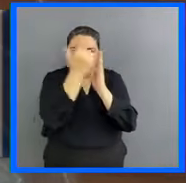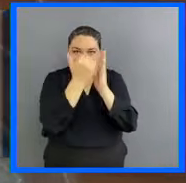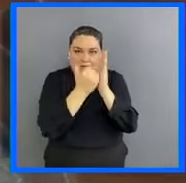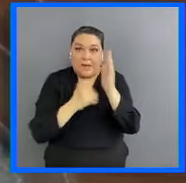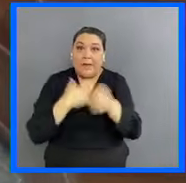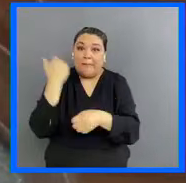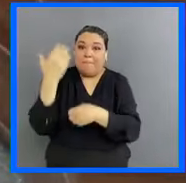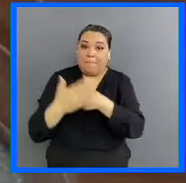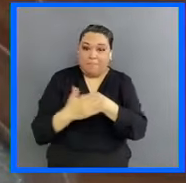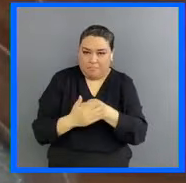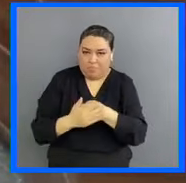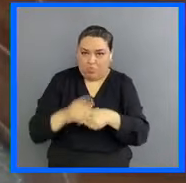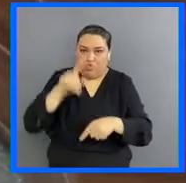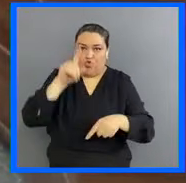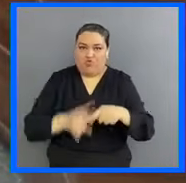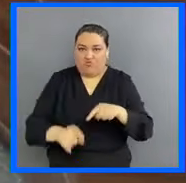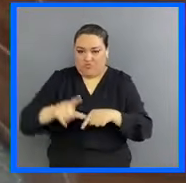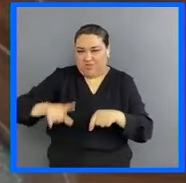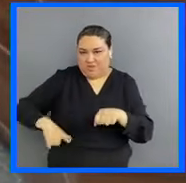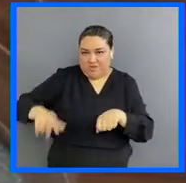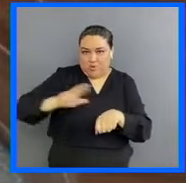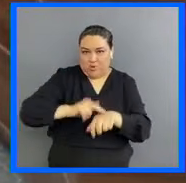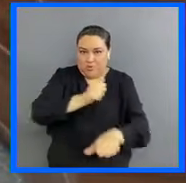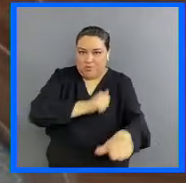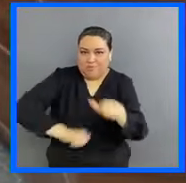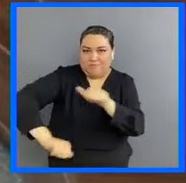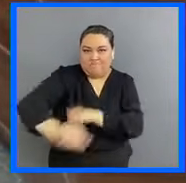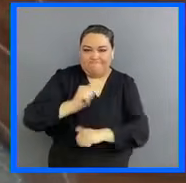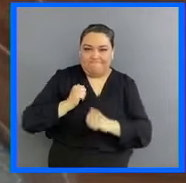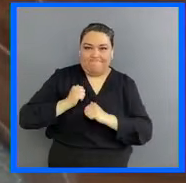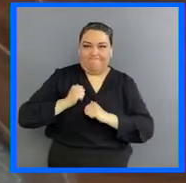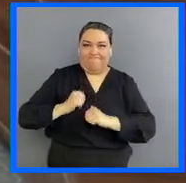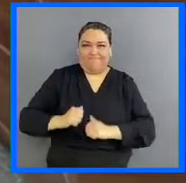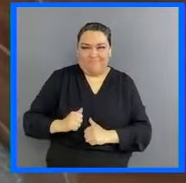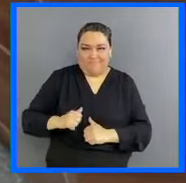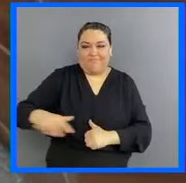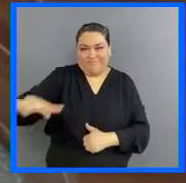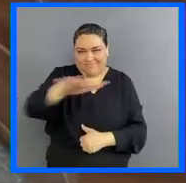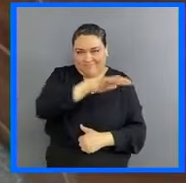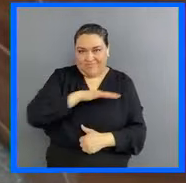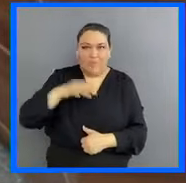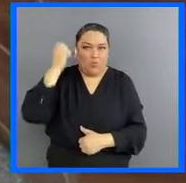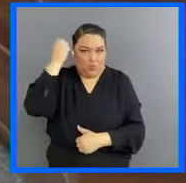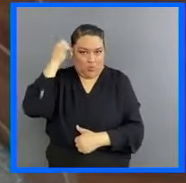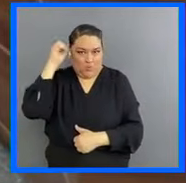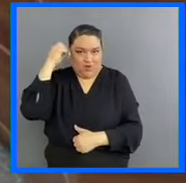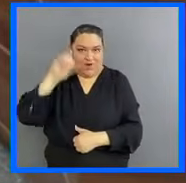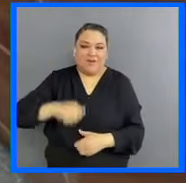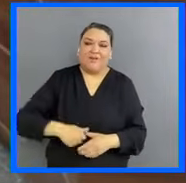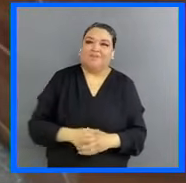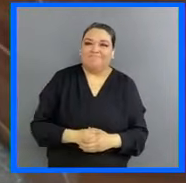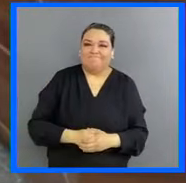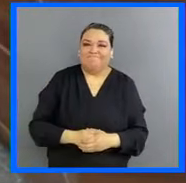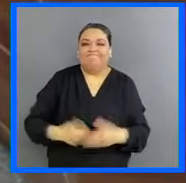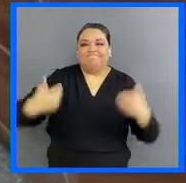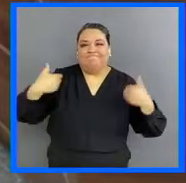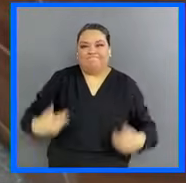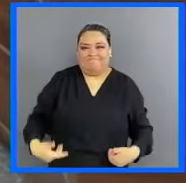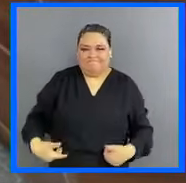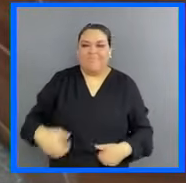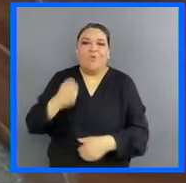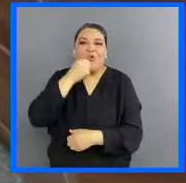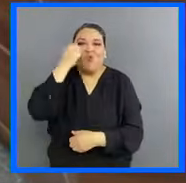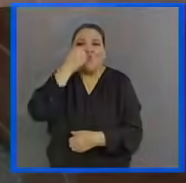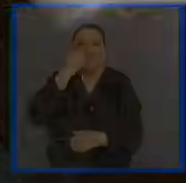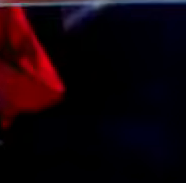revocación de mandato de la persona titular de la gubernatura de esa entidad. Para Plural TV, Óscar